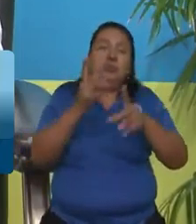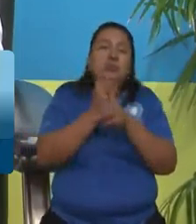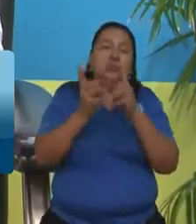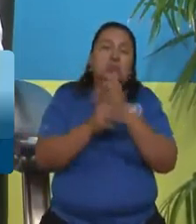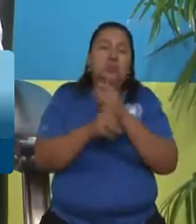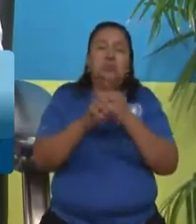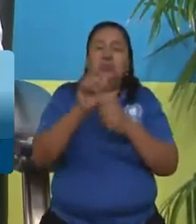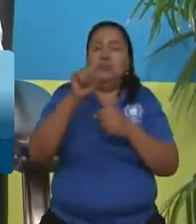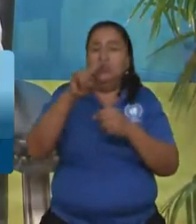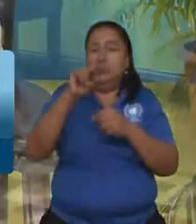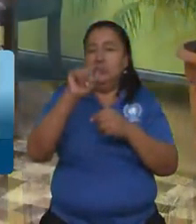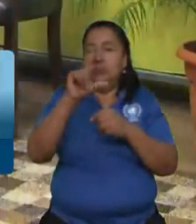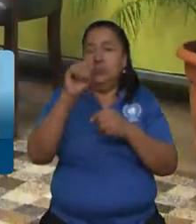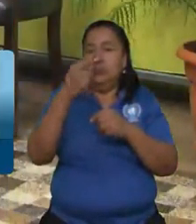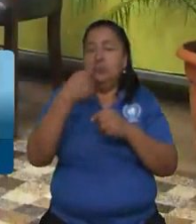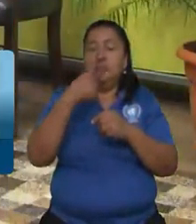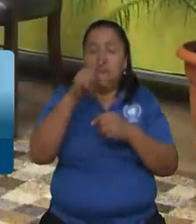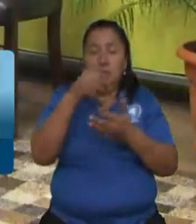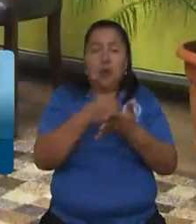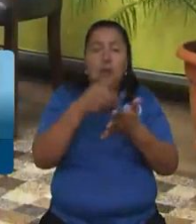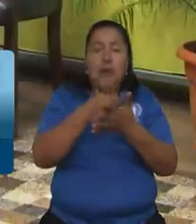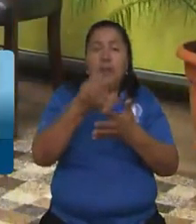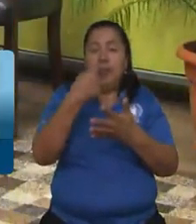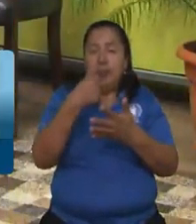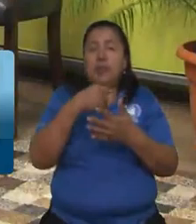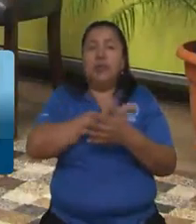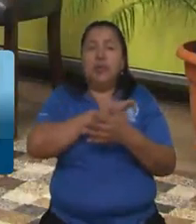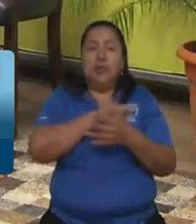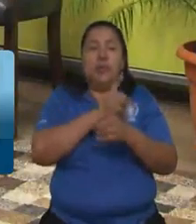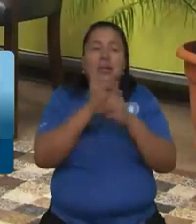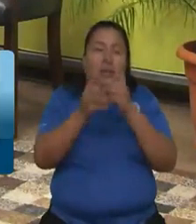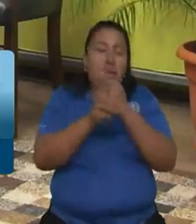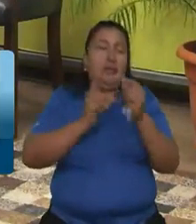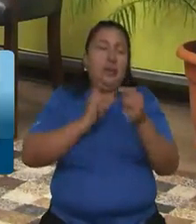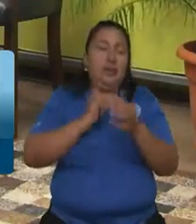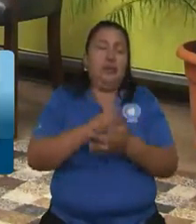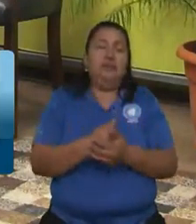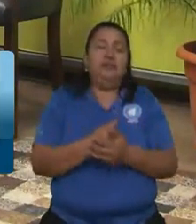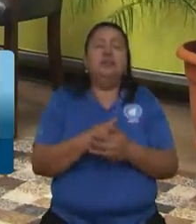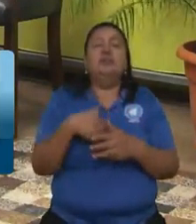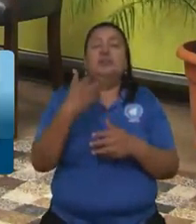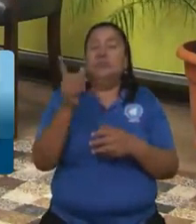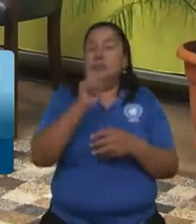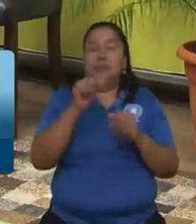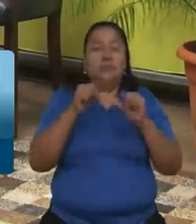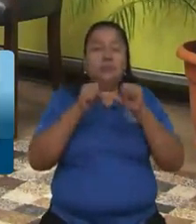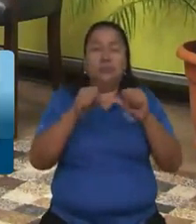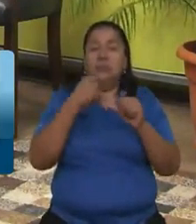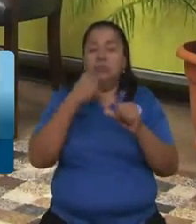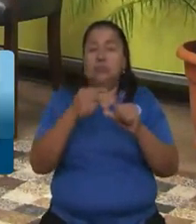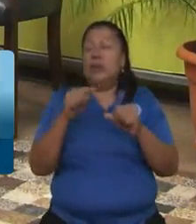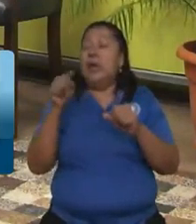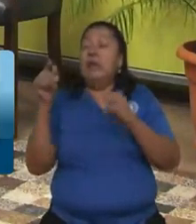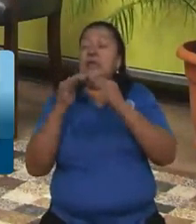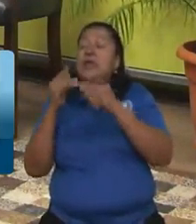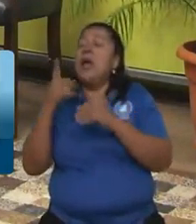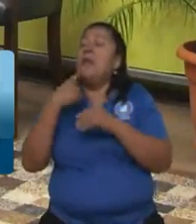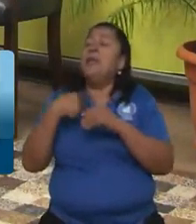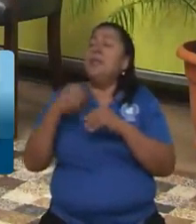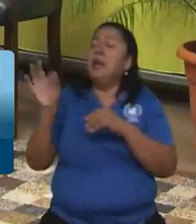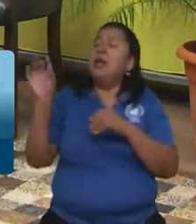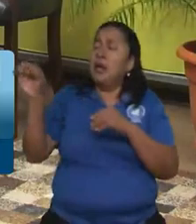medicamento. Si compró la gotita o compró la que le dijo la farmacéutica que es más barata o que no